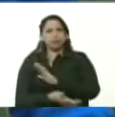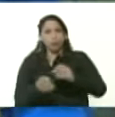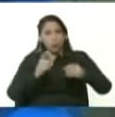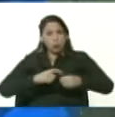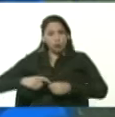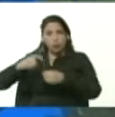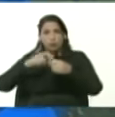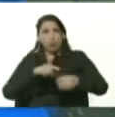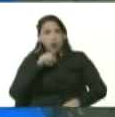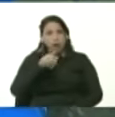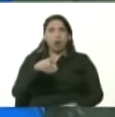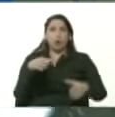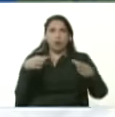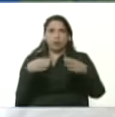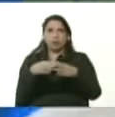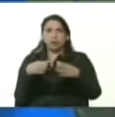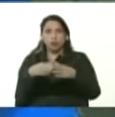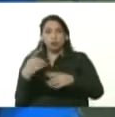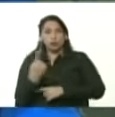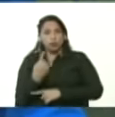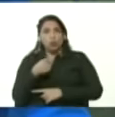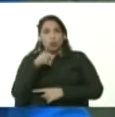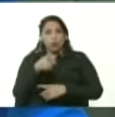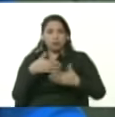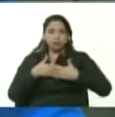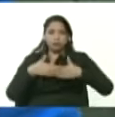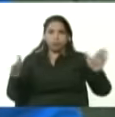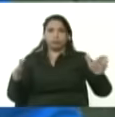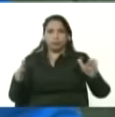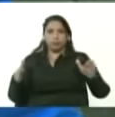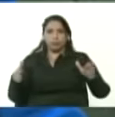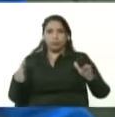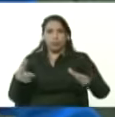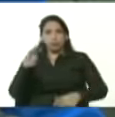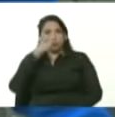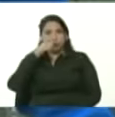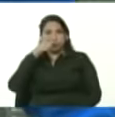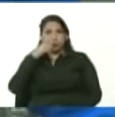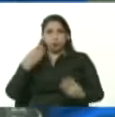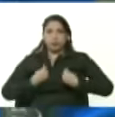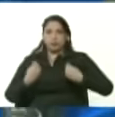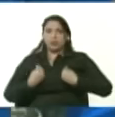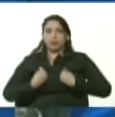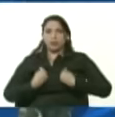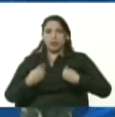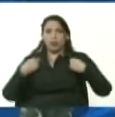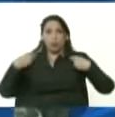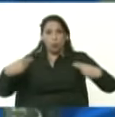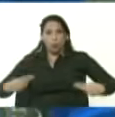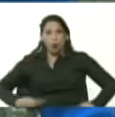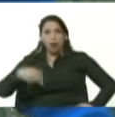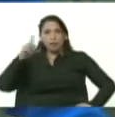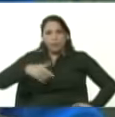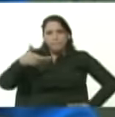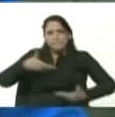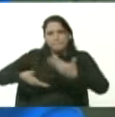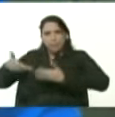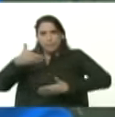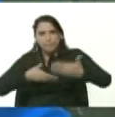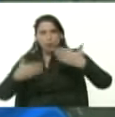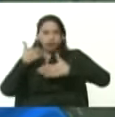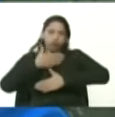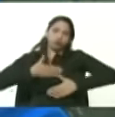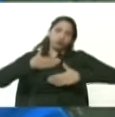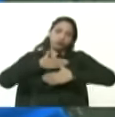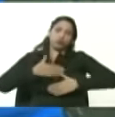organización. Solo esto garantizará la supervivencia de la especie humana y la coexistencia armoniosa